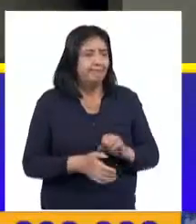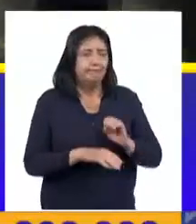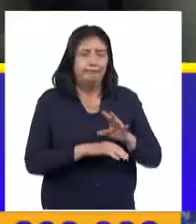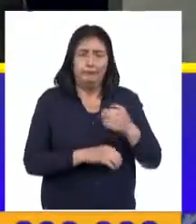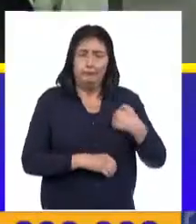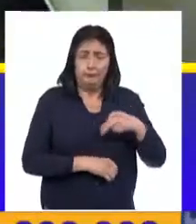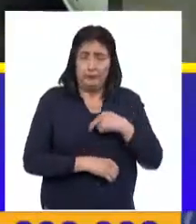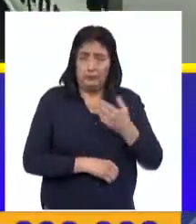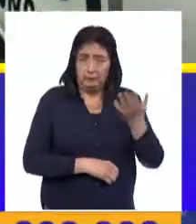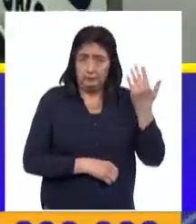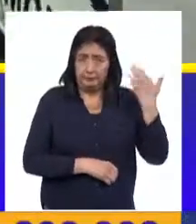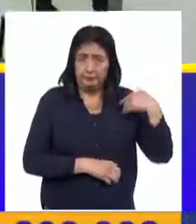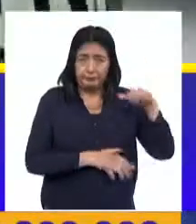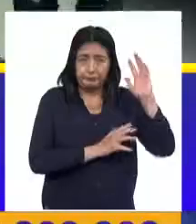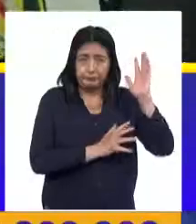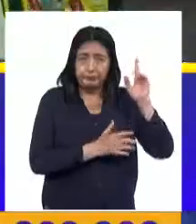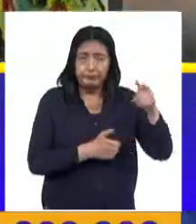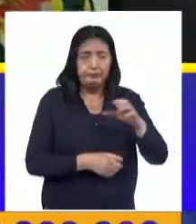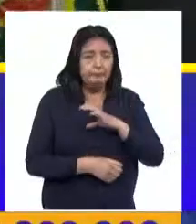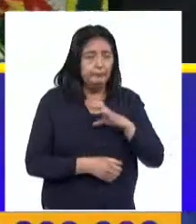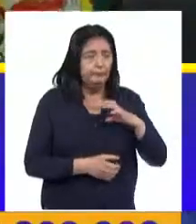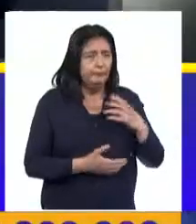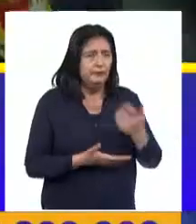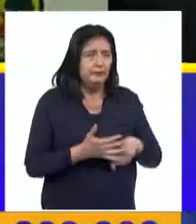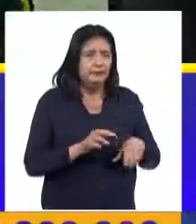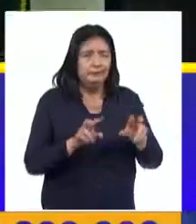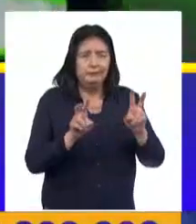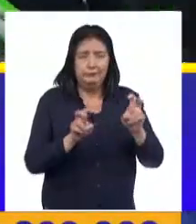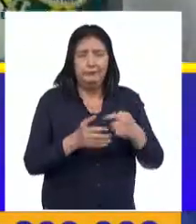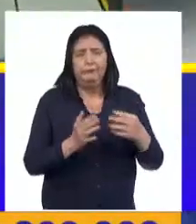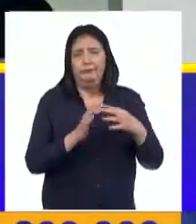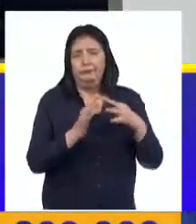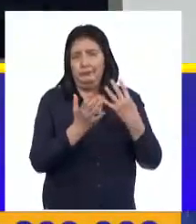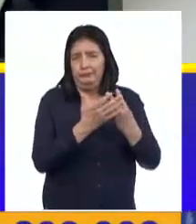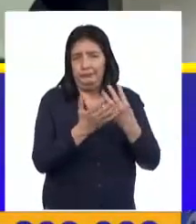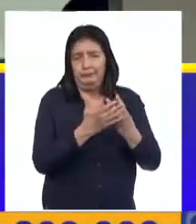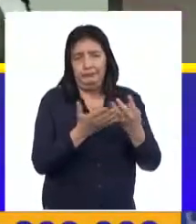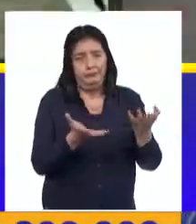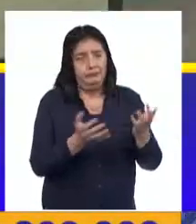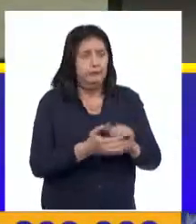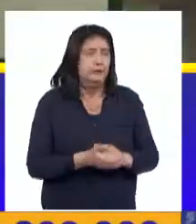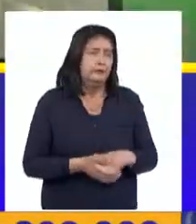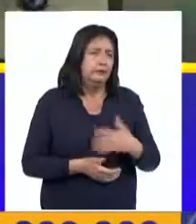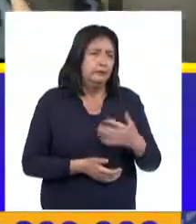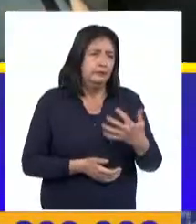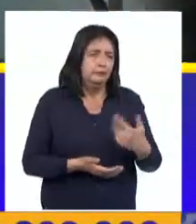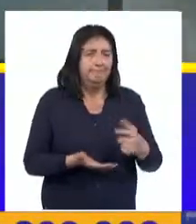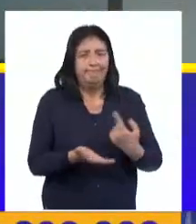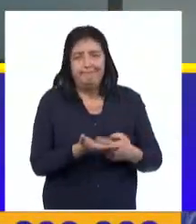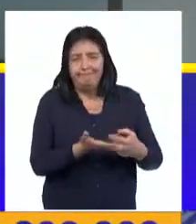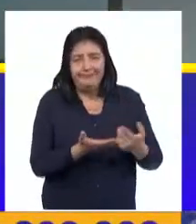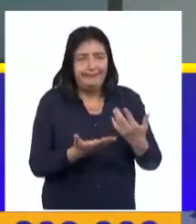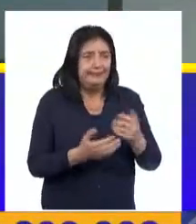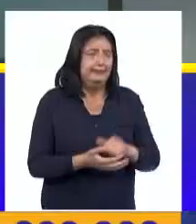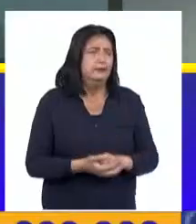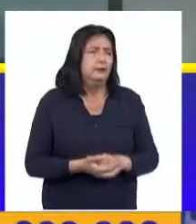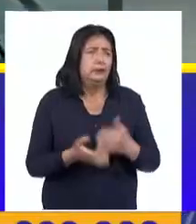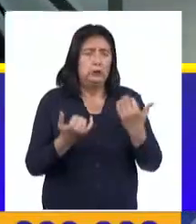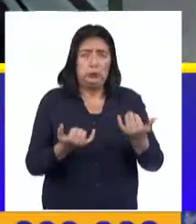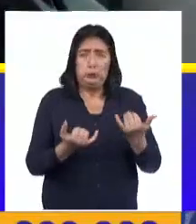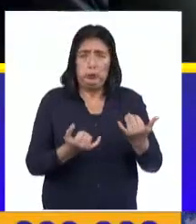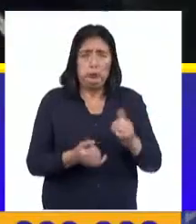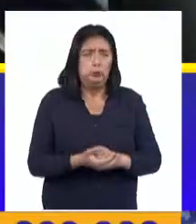que hicimos en una presentación en el Callao sobre un tema de penales y que obviamente hay un tema por discutir ahí, hoy